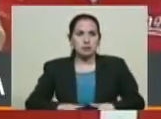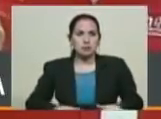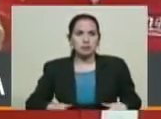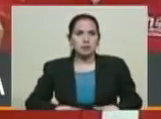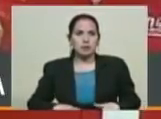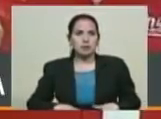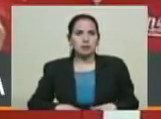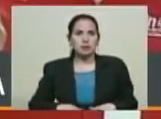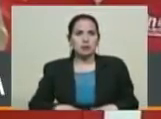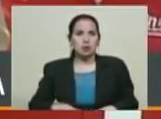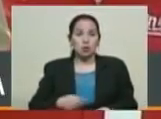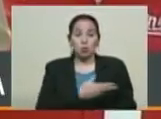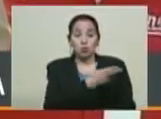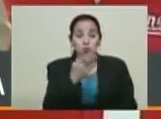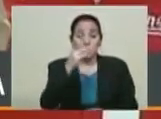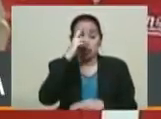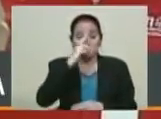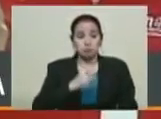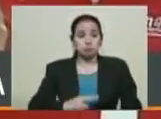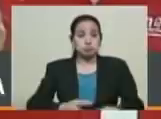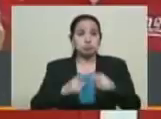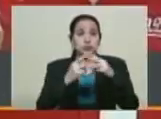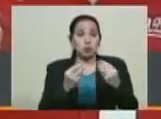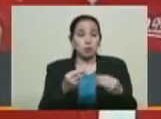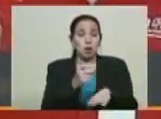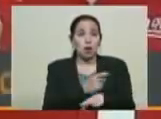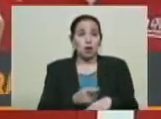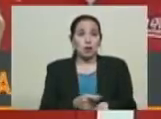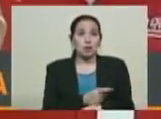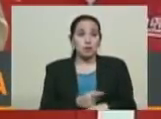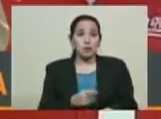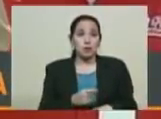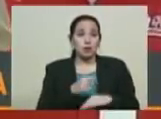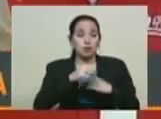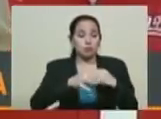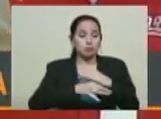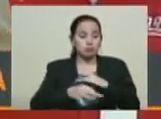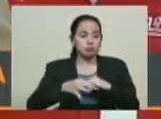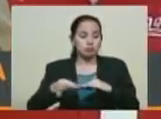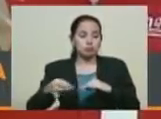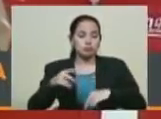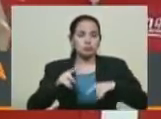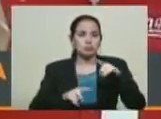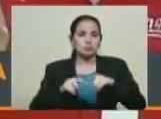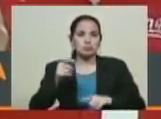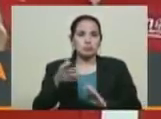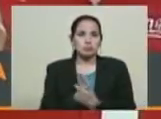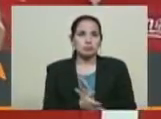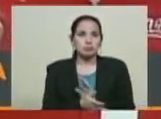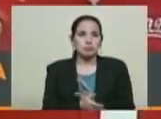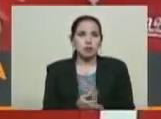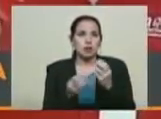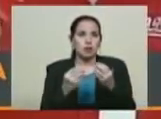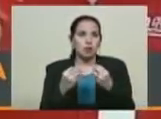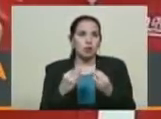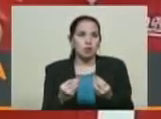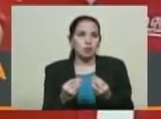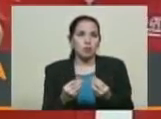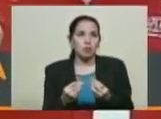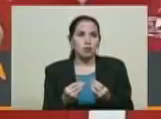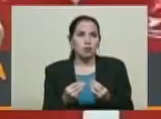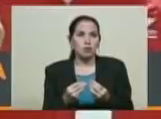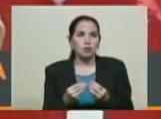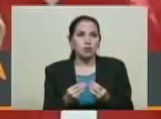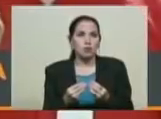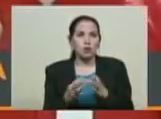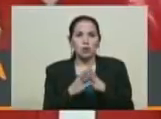el gobierno nacional que usted dignamente dirige, el gobierno regional y el poder popular. Estamos haciendo entrega de un equipo